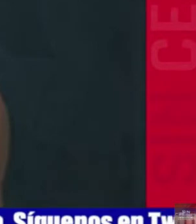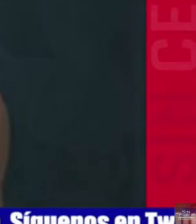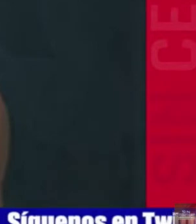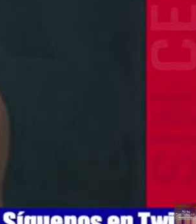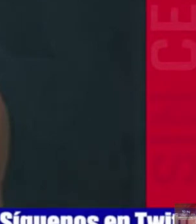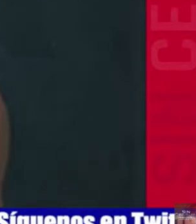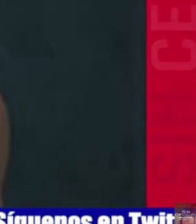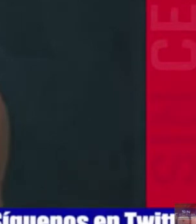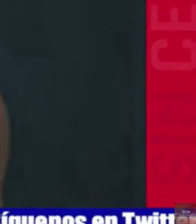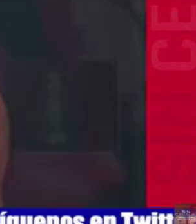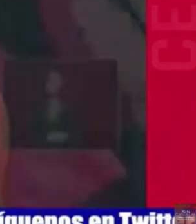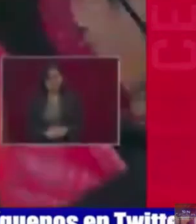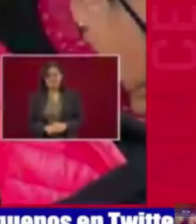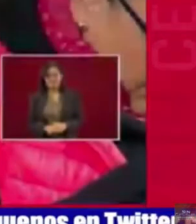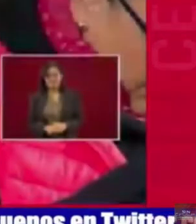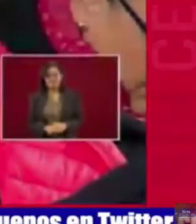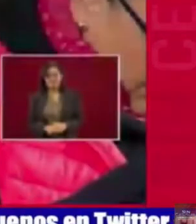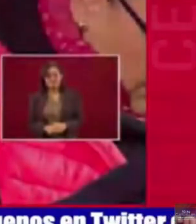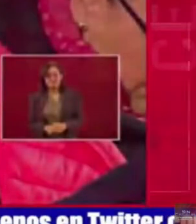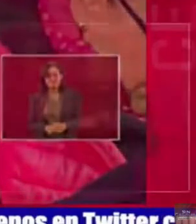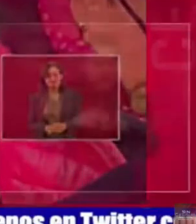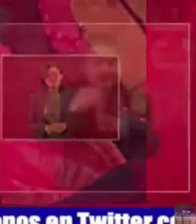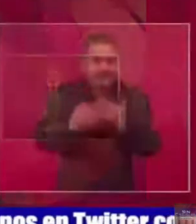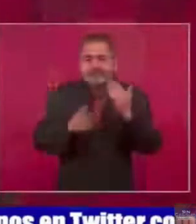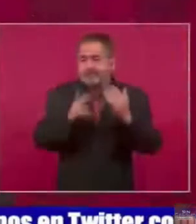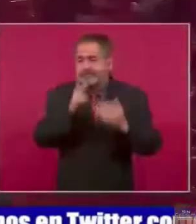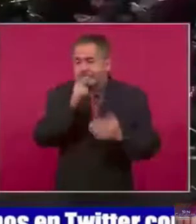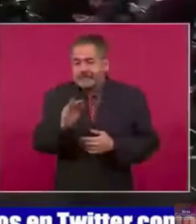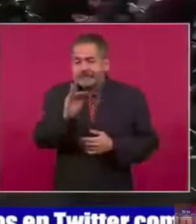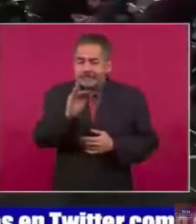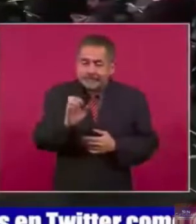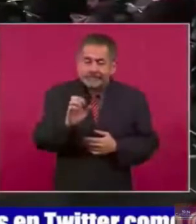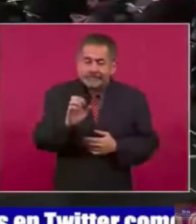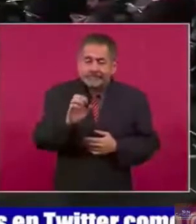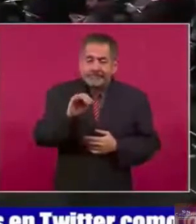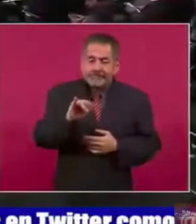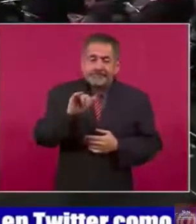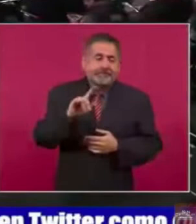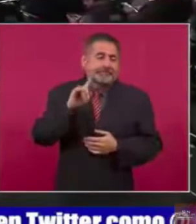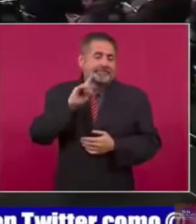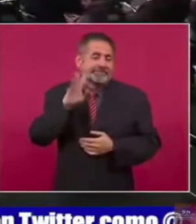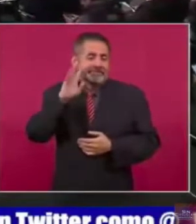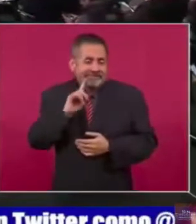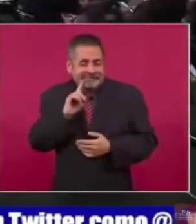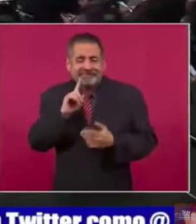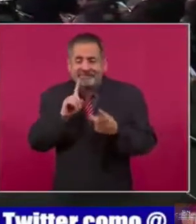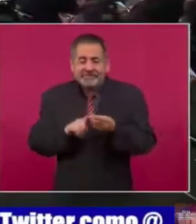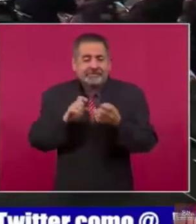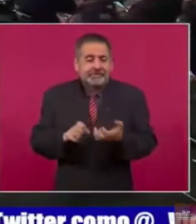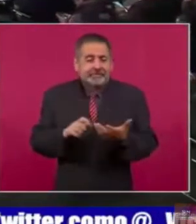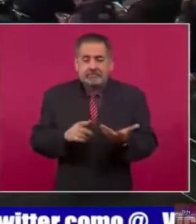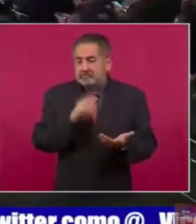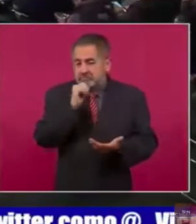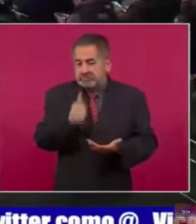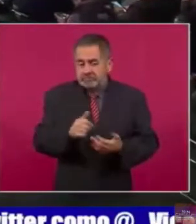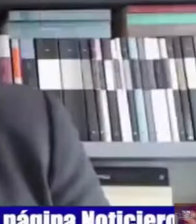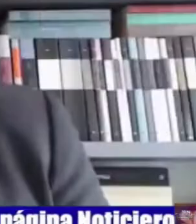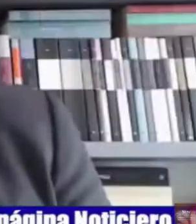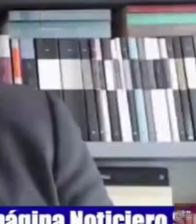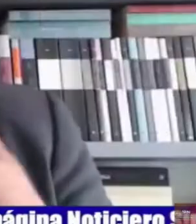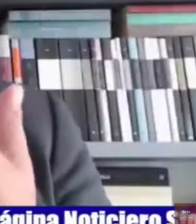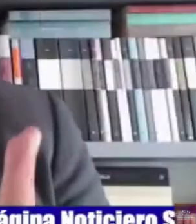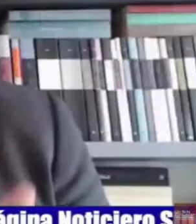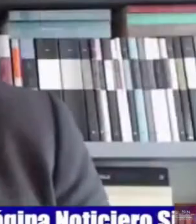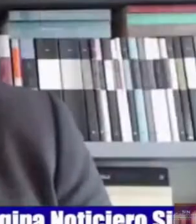Obrador no le interesa la verdad, dice que no le interesa la razón. Todos son dardos pestíferos, los